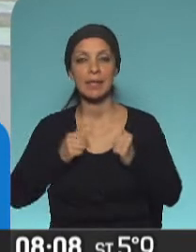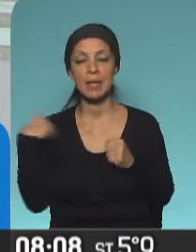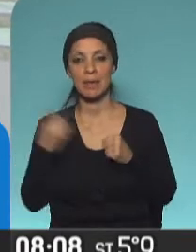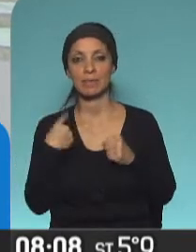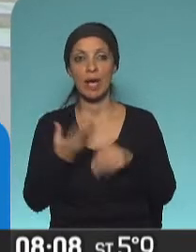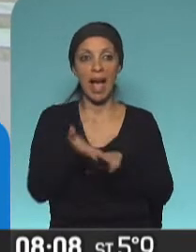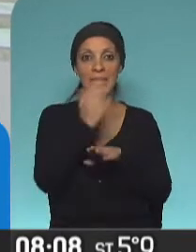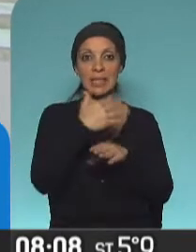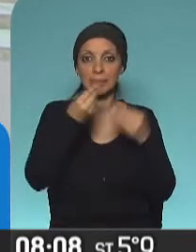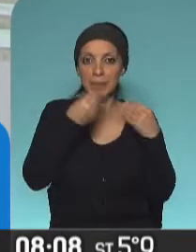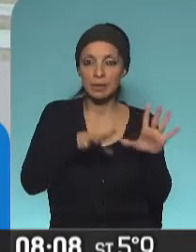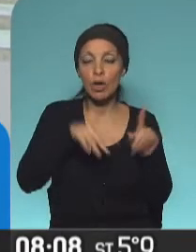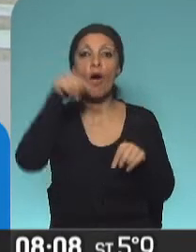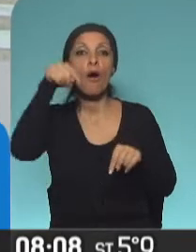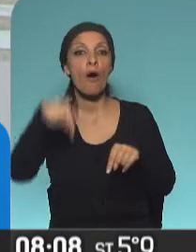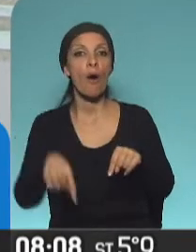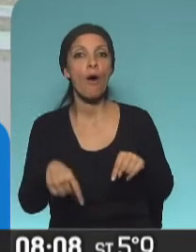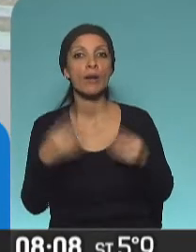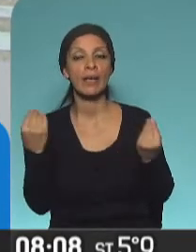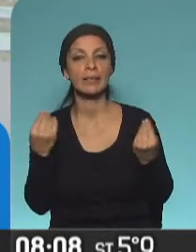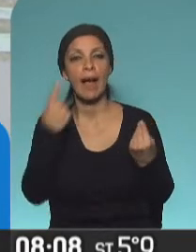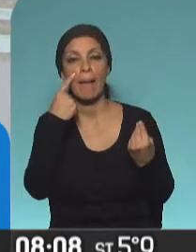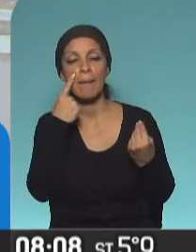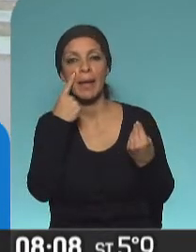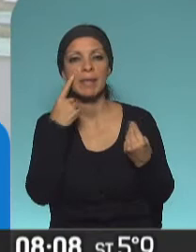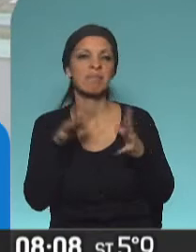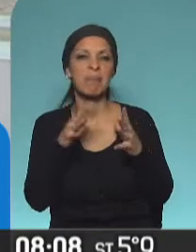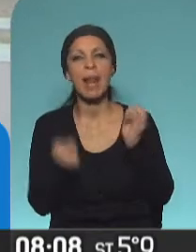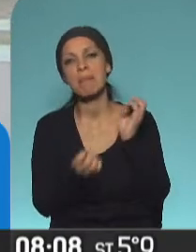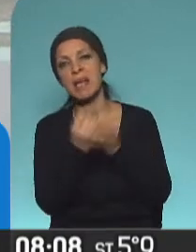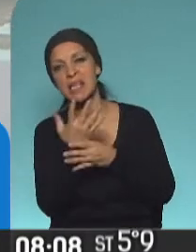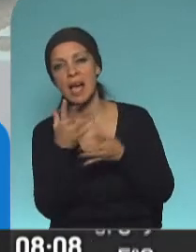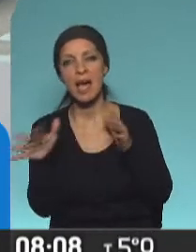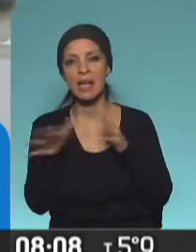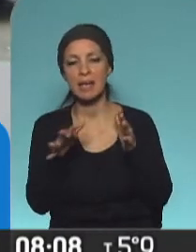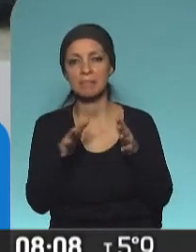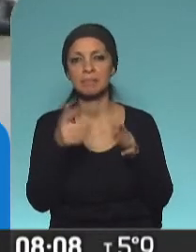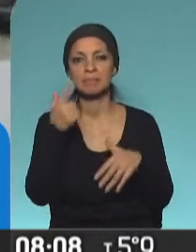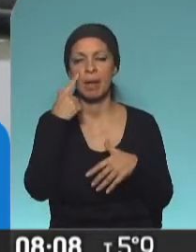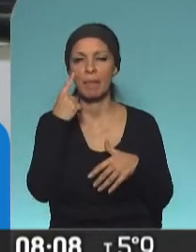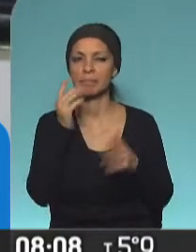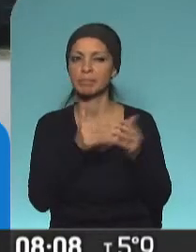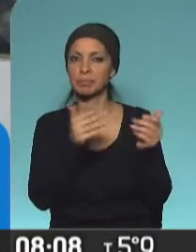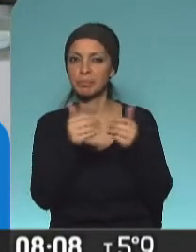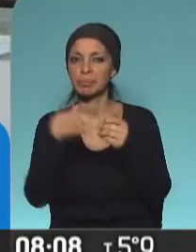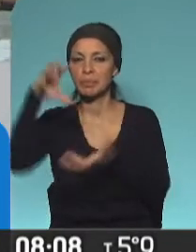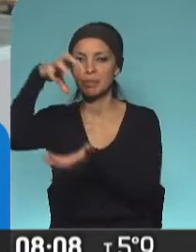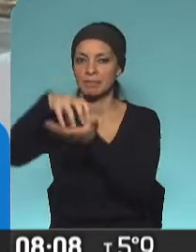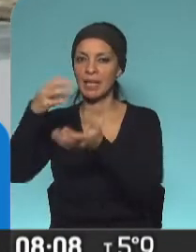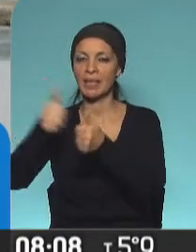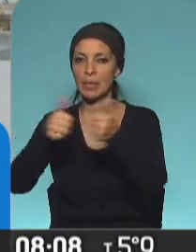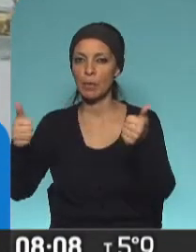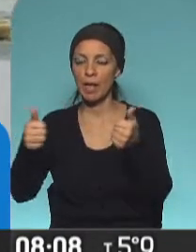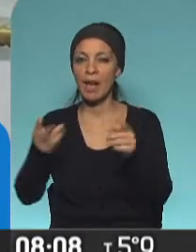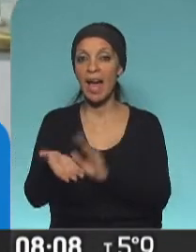jornada de ayer tiene que ver hoy con la llegada a partir de media mañana suponemos por el ritmo que tiene el tribunal lo decíamos en la